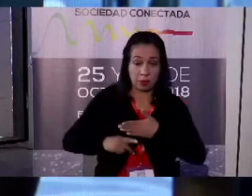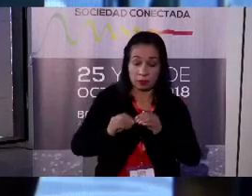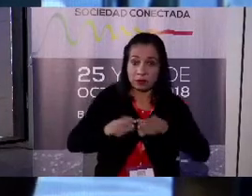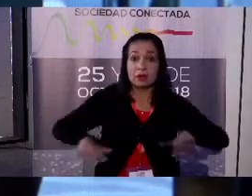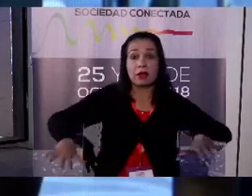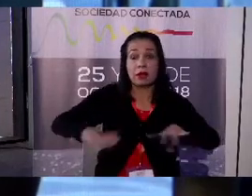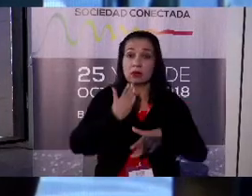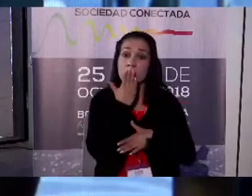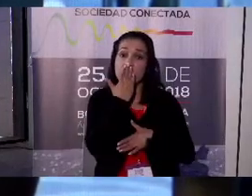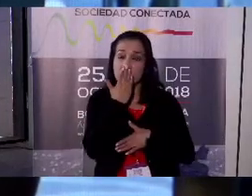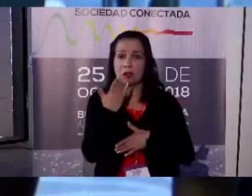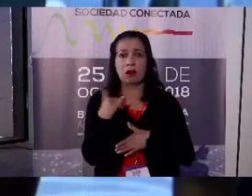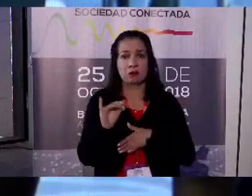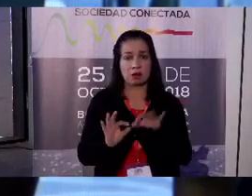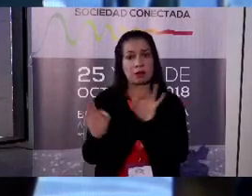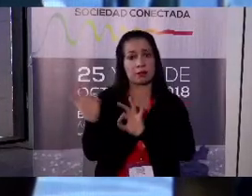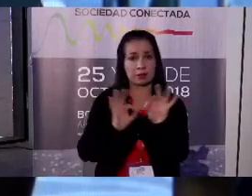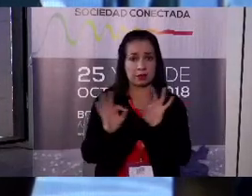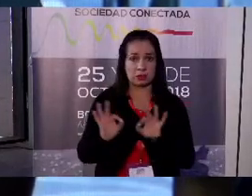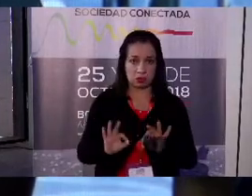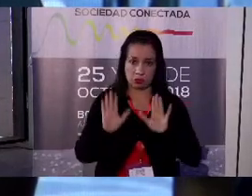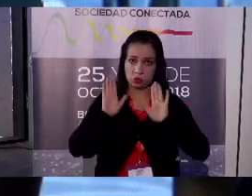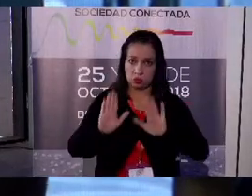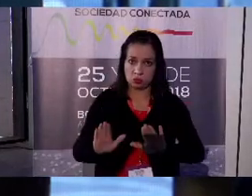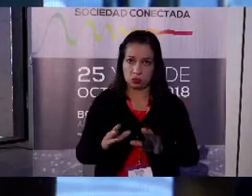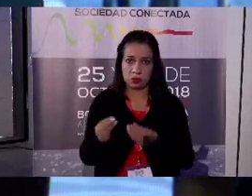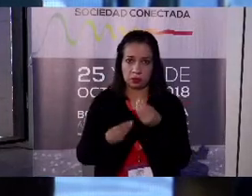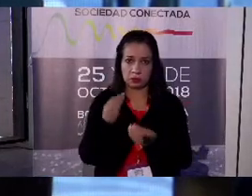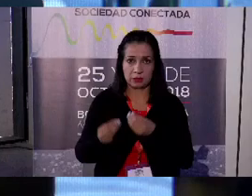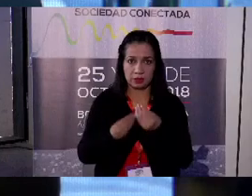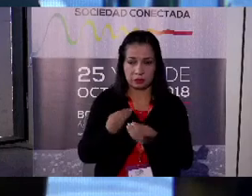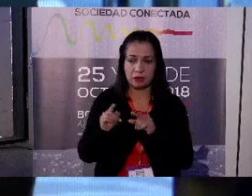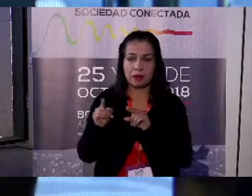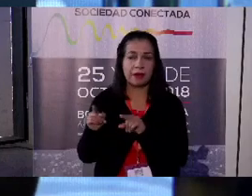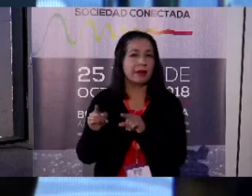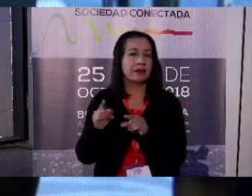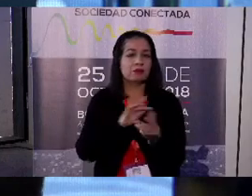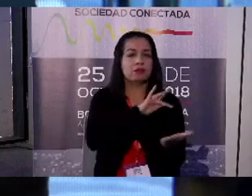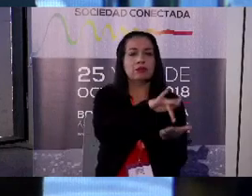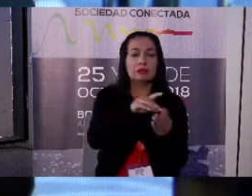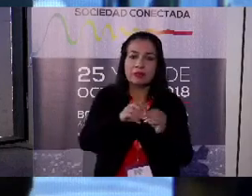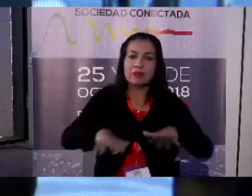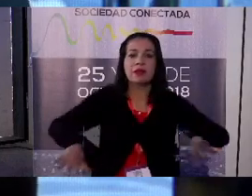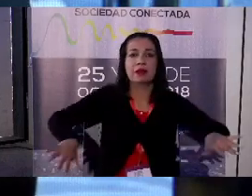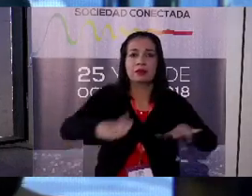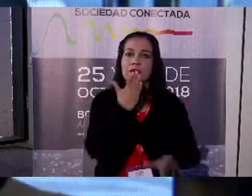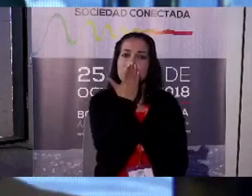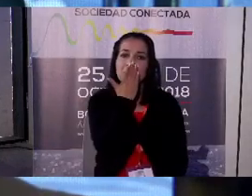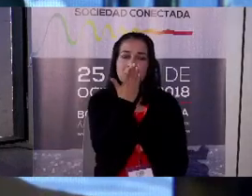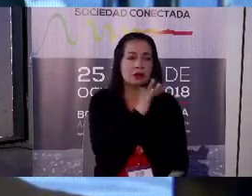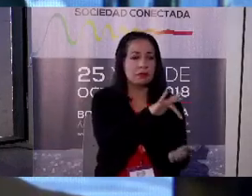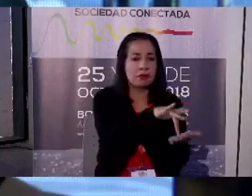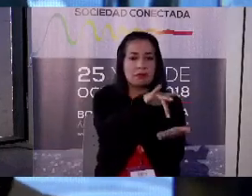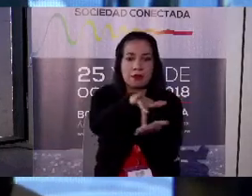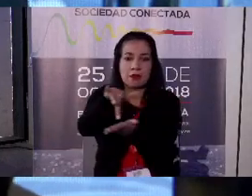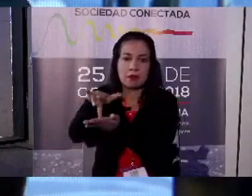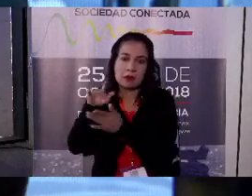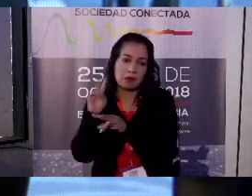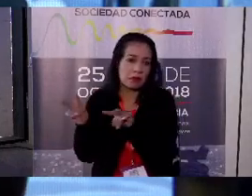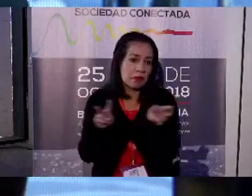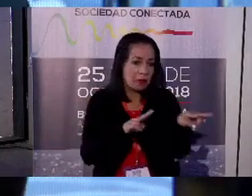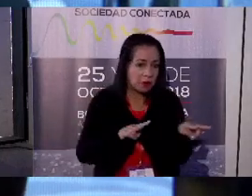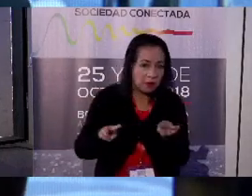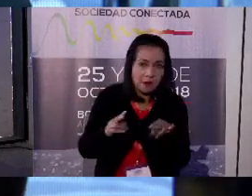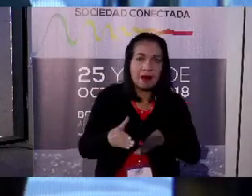que que ya está en gestión el la sutel ha tenido que ir a los territorios indígenas de hecho el consejo de sutel ha sesionado en